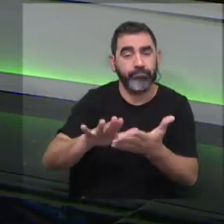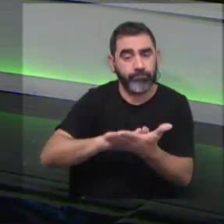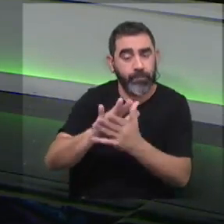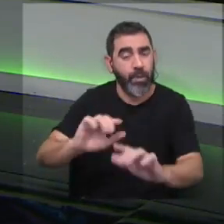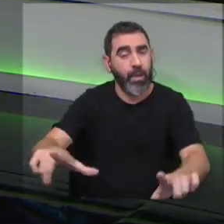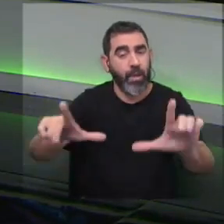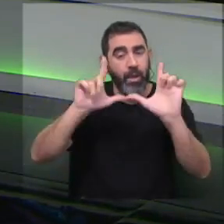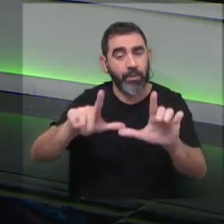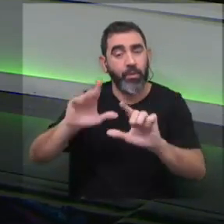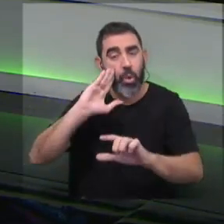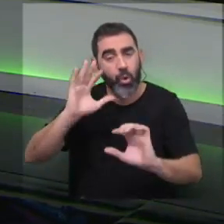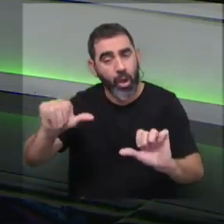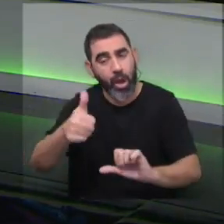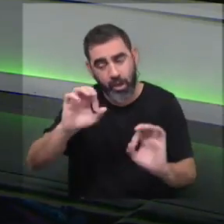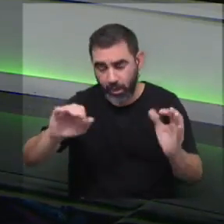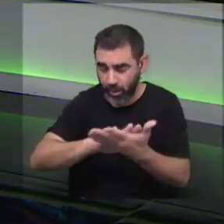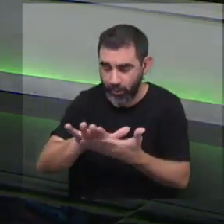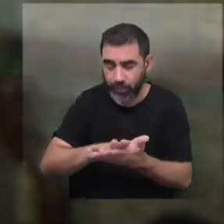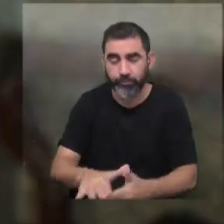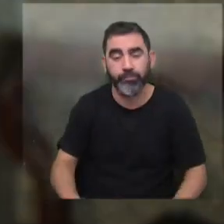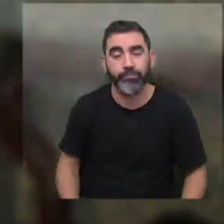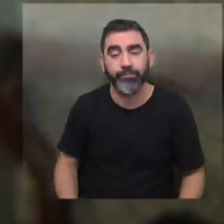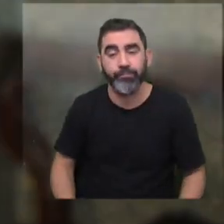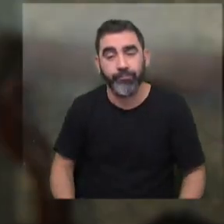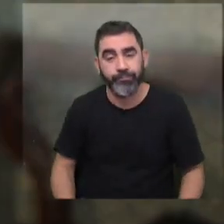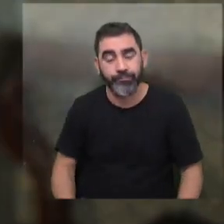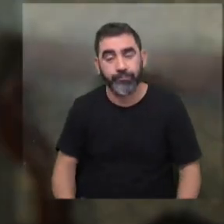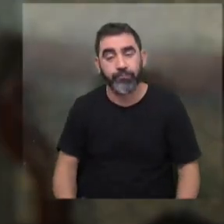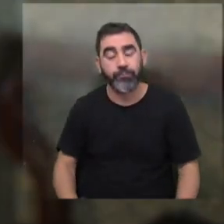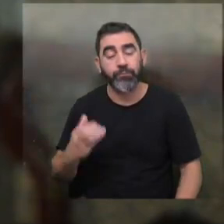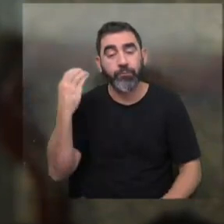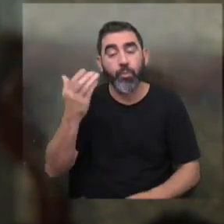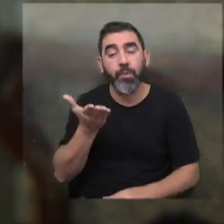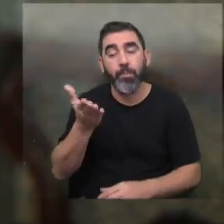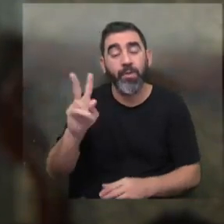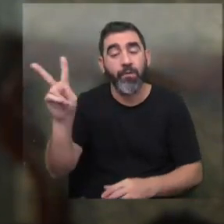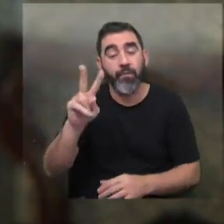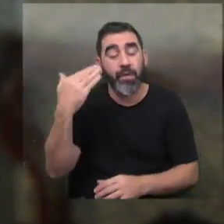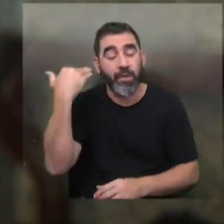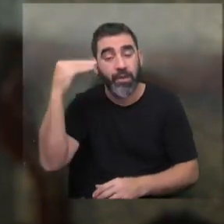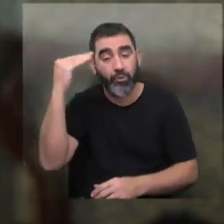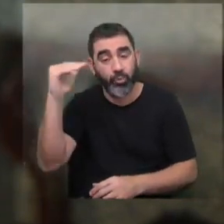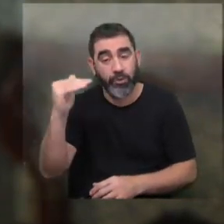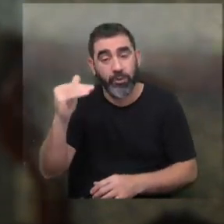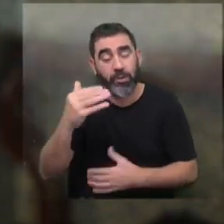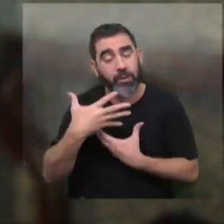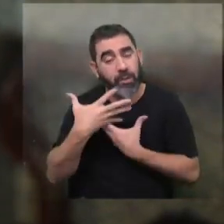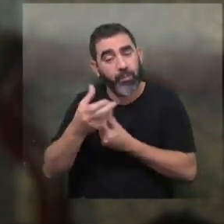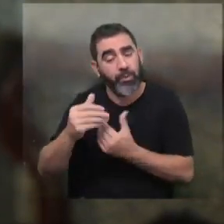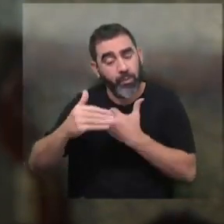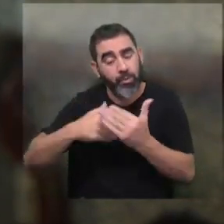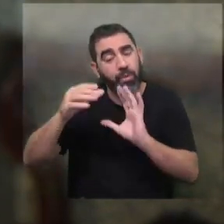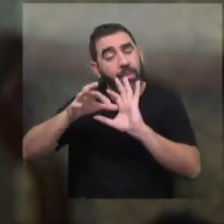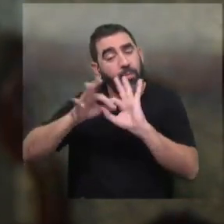candidato ni reconocer ninguna Victoria Colombia insta a las autoridades venezolanas que respalden este proceso